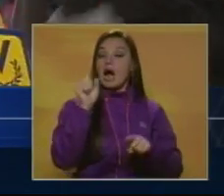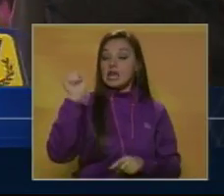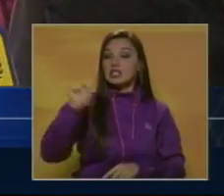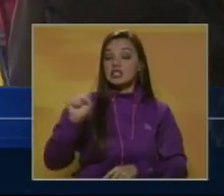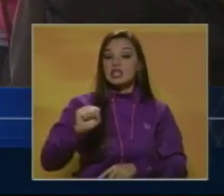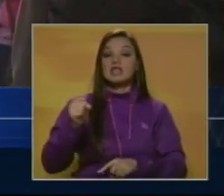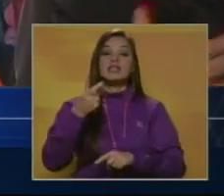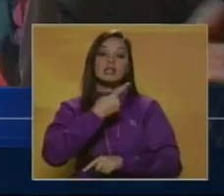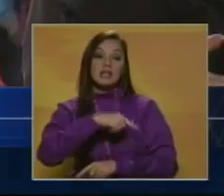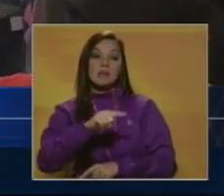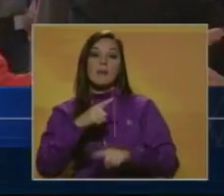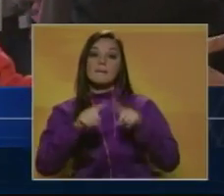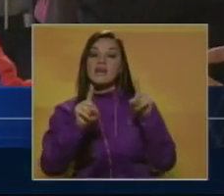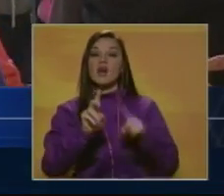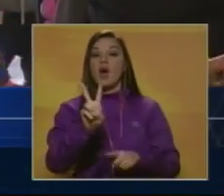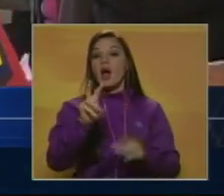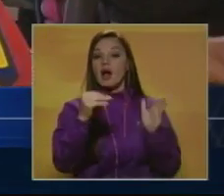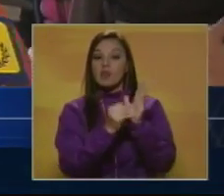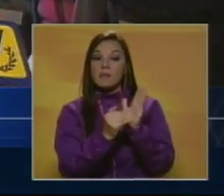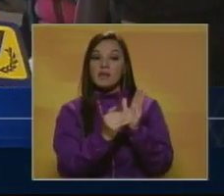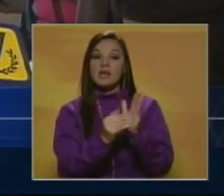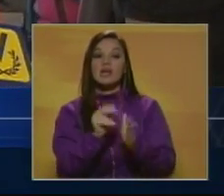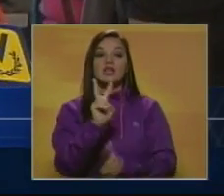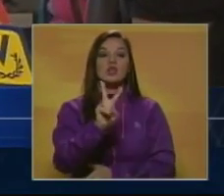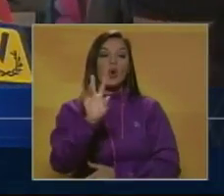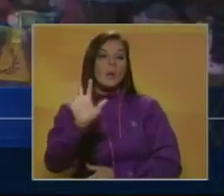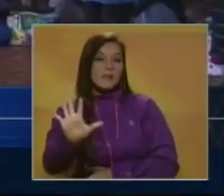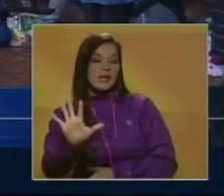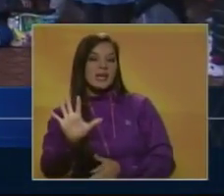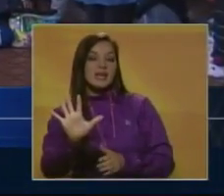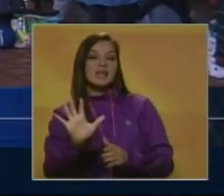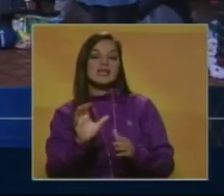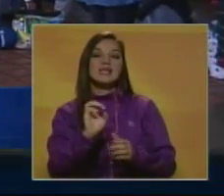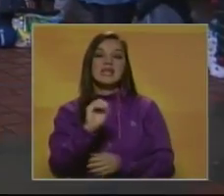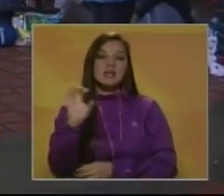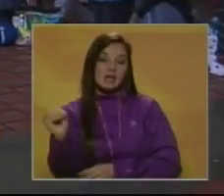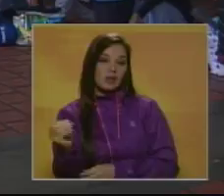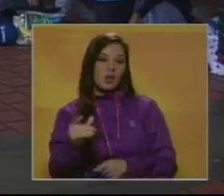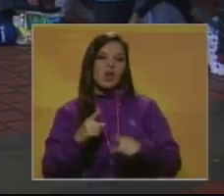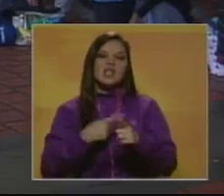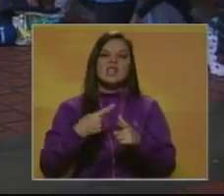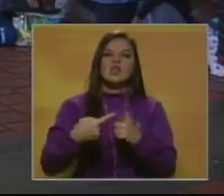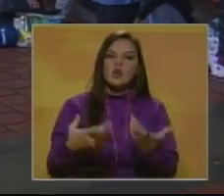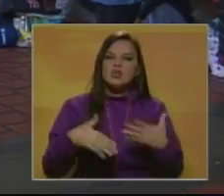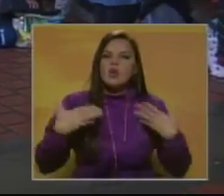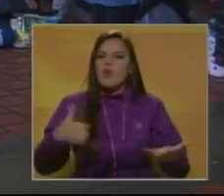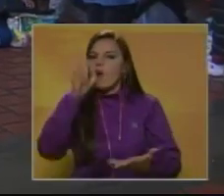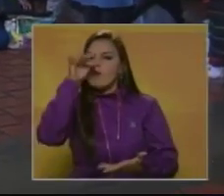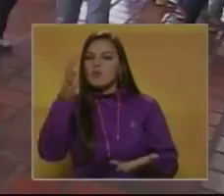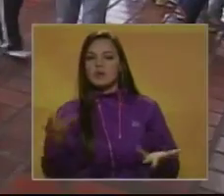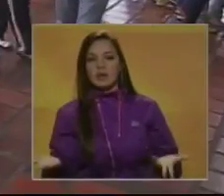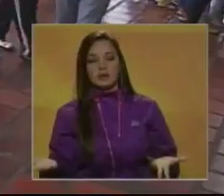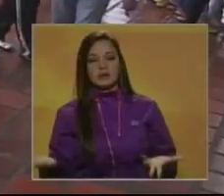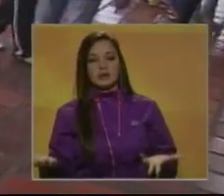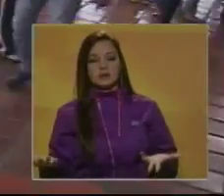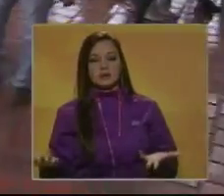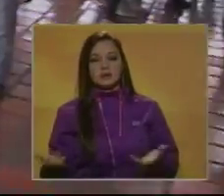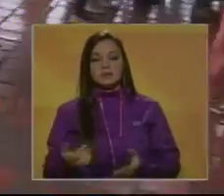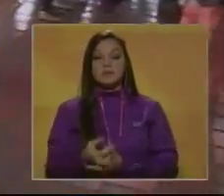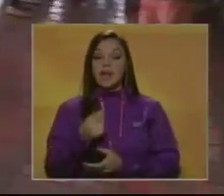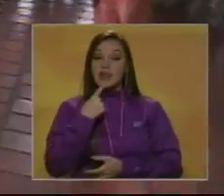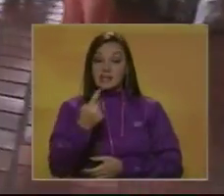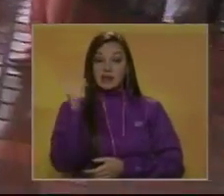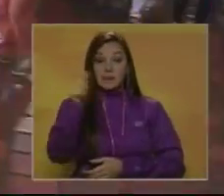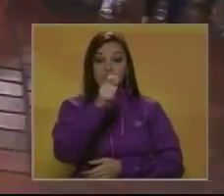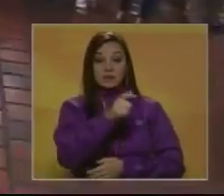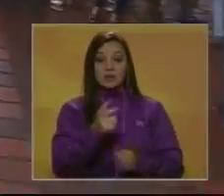a 2.500, a 3.000. Y entonces, ¿cuál es la mamadera de gallo? Por el terminal de Oriente conocimos que los destinos más comunes hacia esa zona del